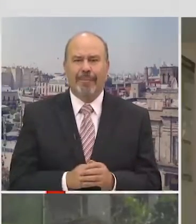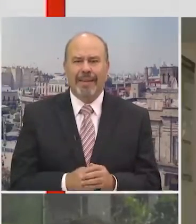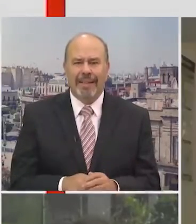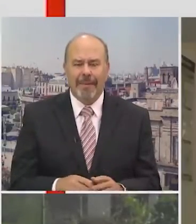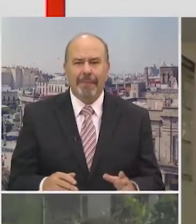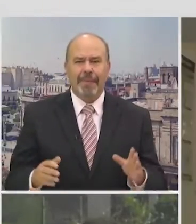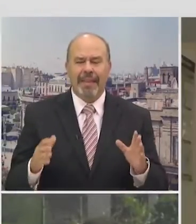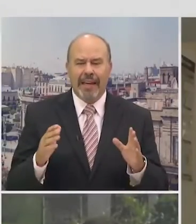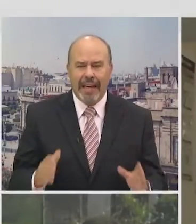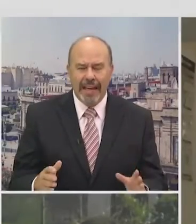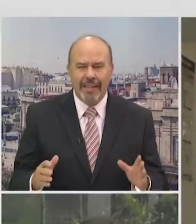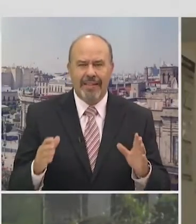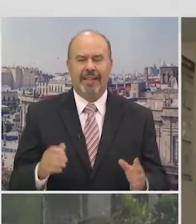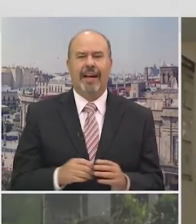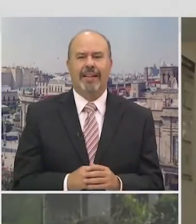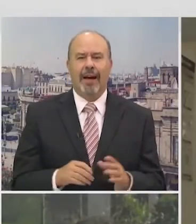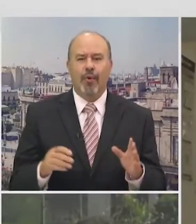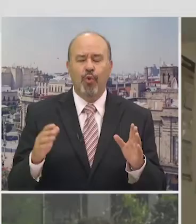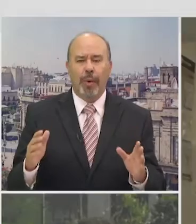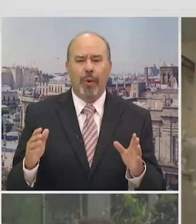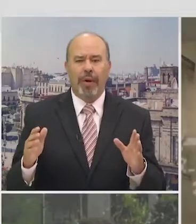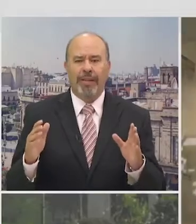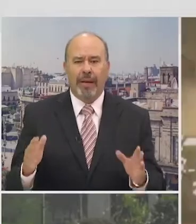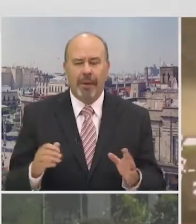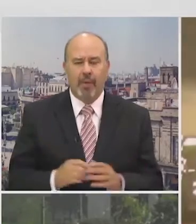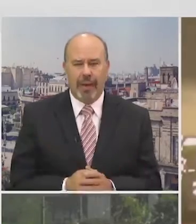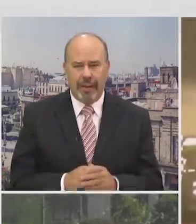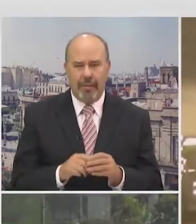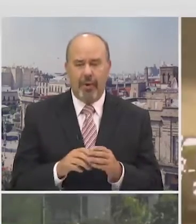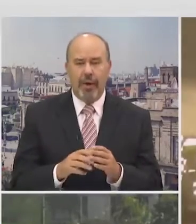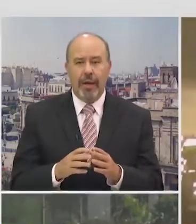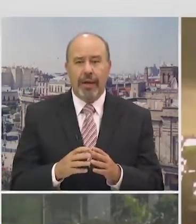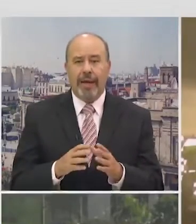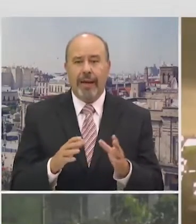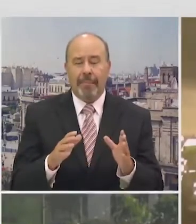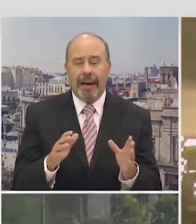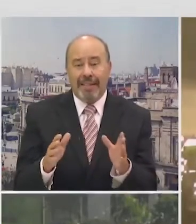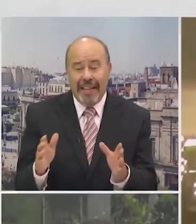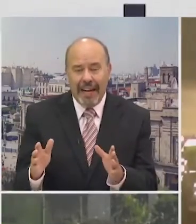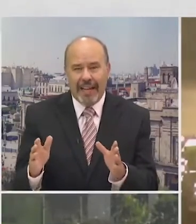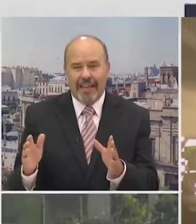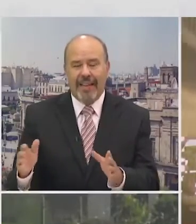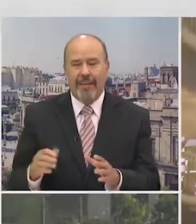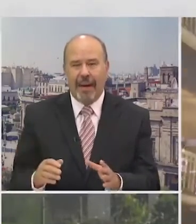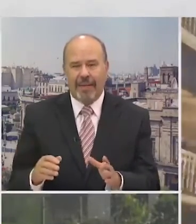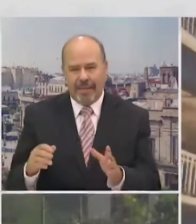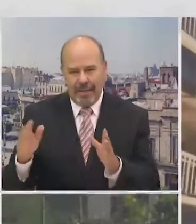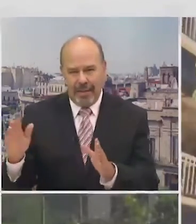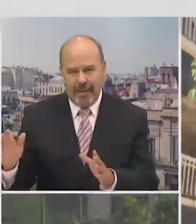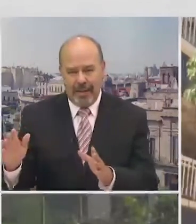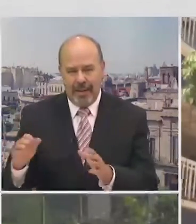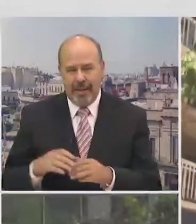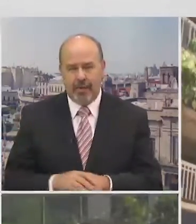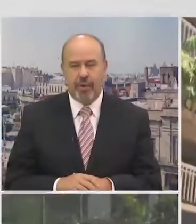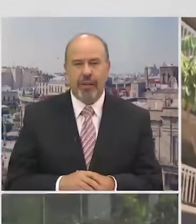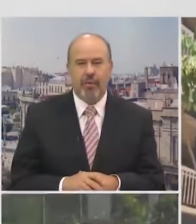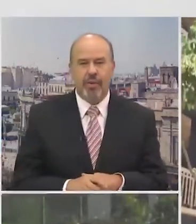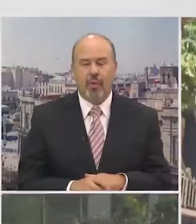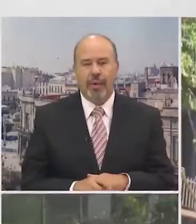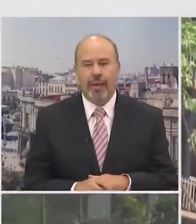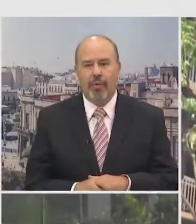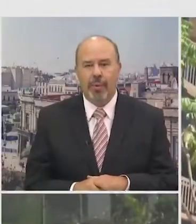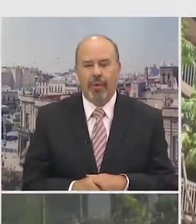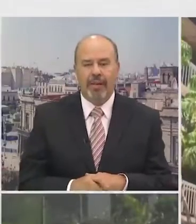exactamente de qué se trata un nuevo esquema educativo que pareciera que tiene más en sus